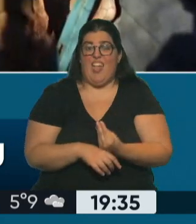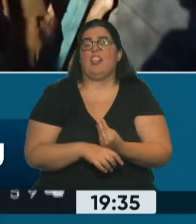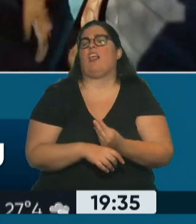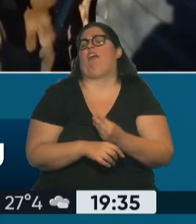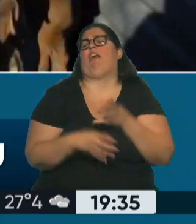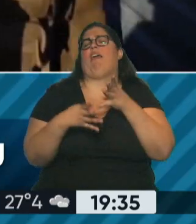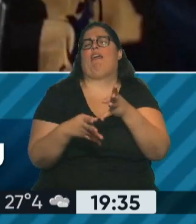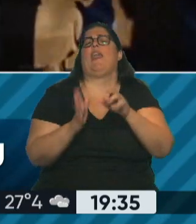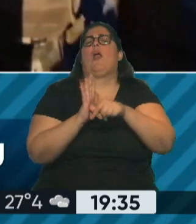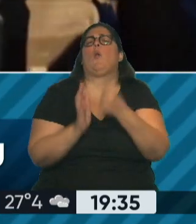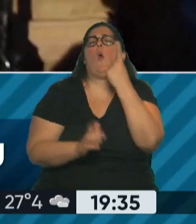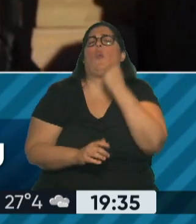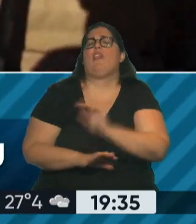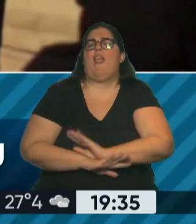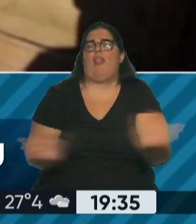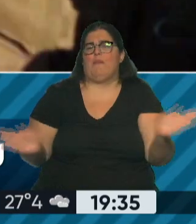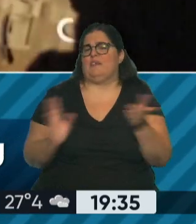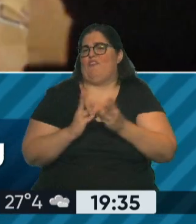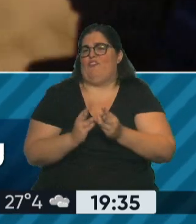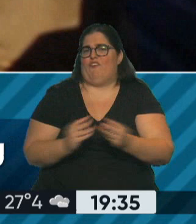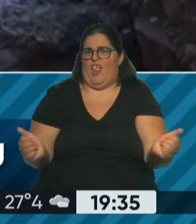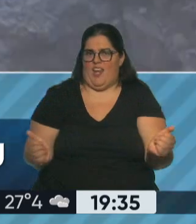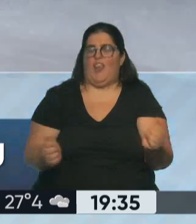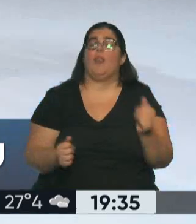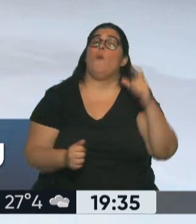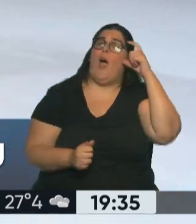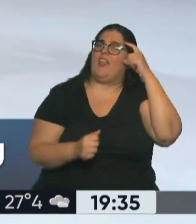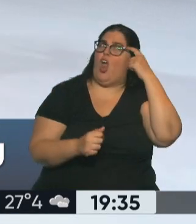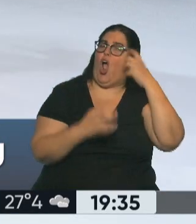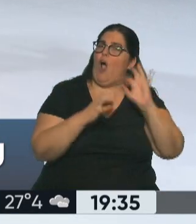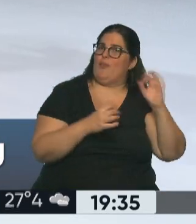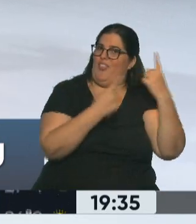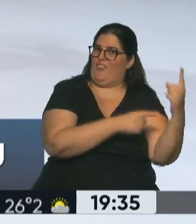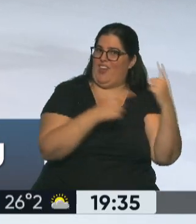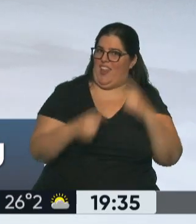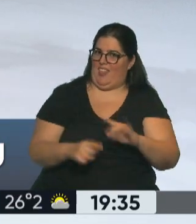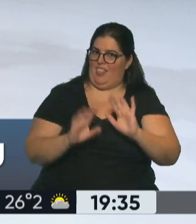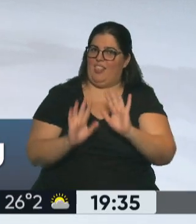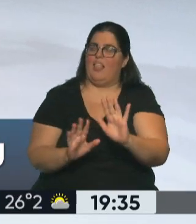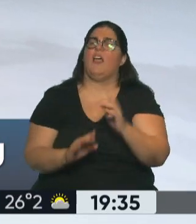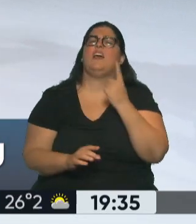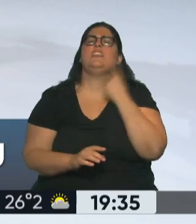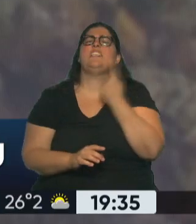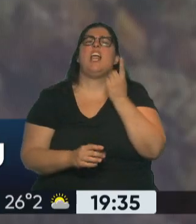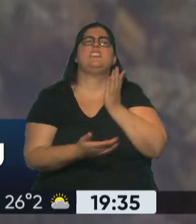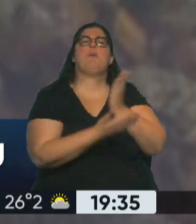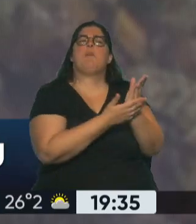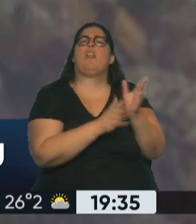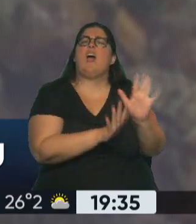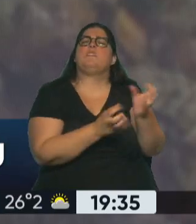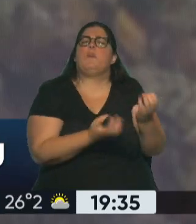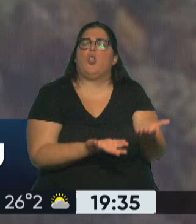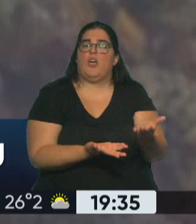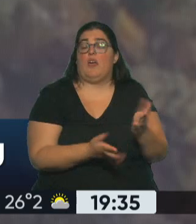este envío de financiamiento. No es la postura de Joe Biden, pero ¿por qué Zelensky pide esto? Bueno, porque decíamos, se mantuvo en 2